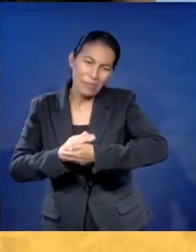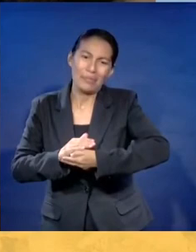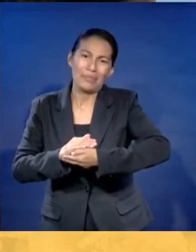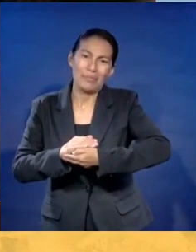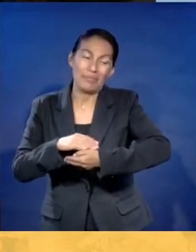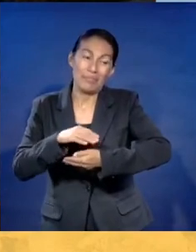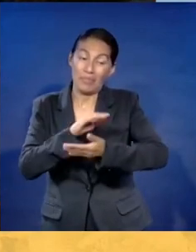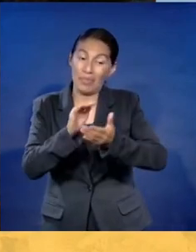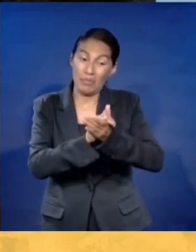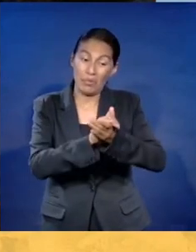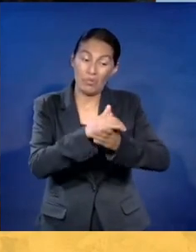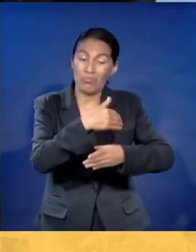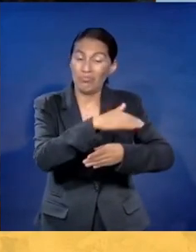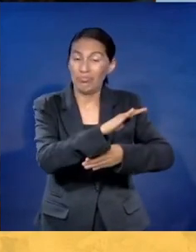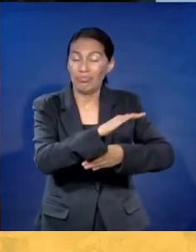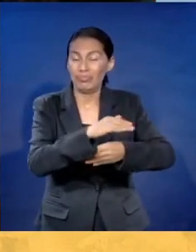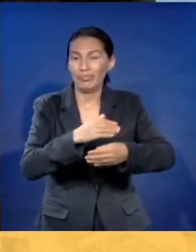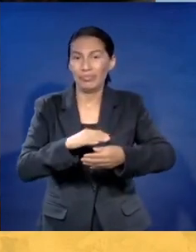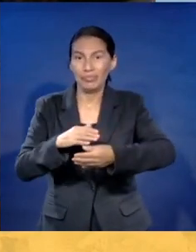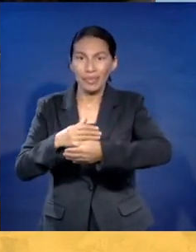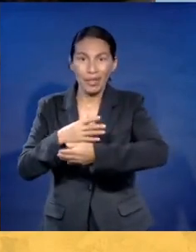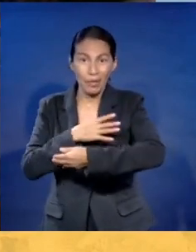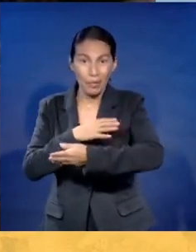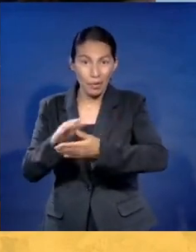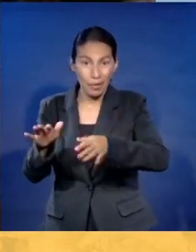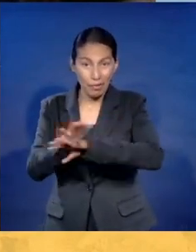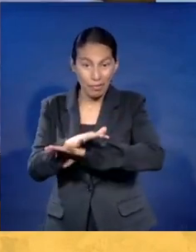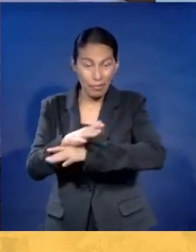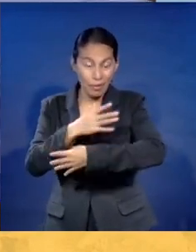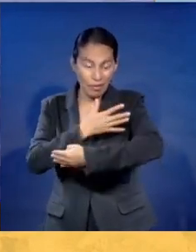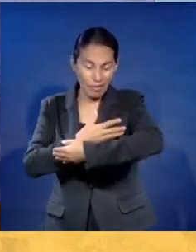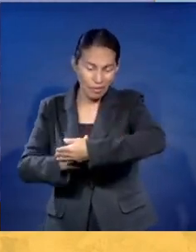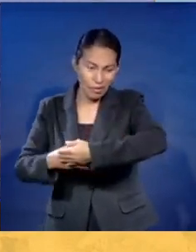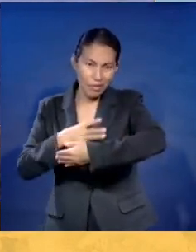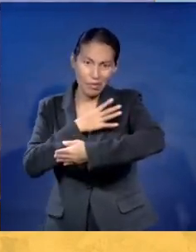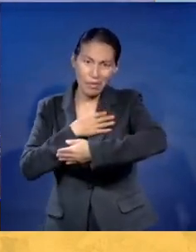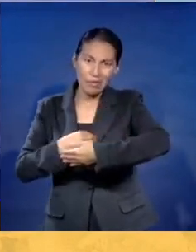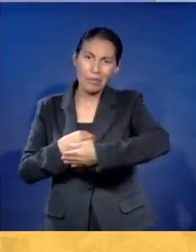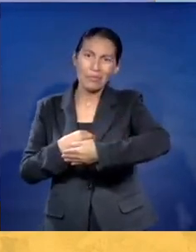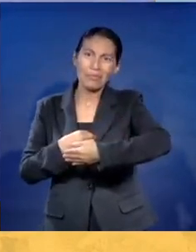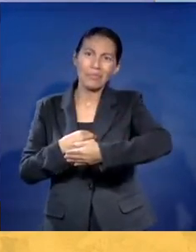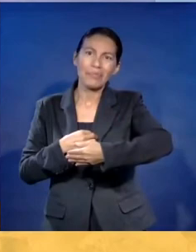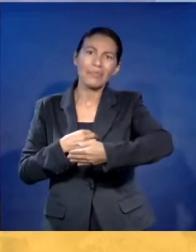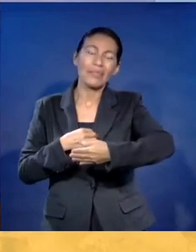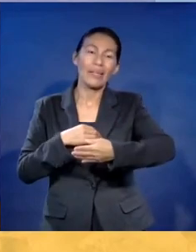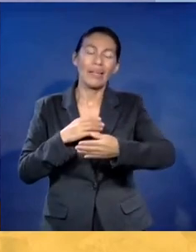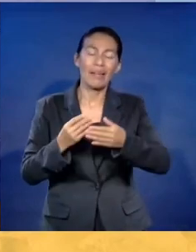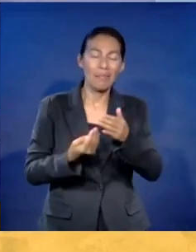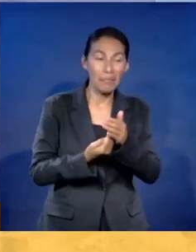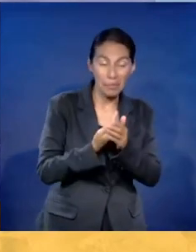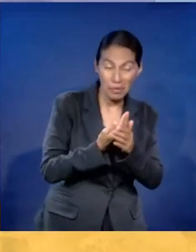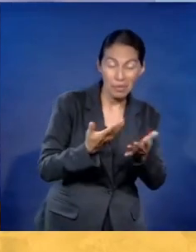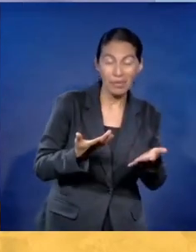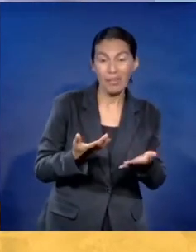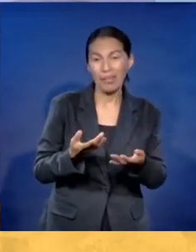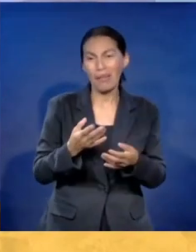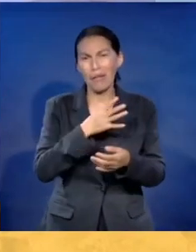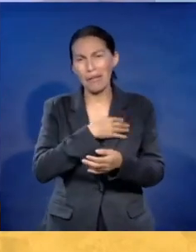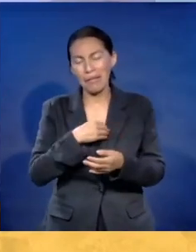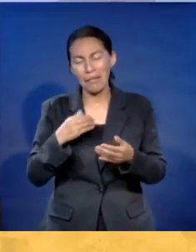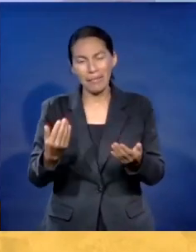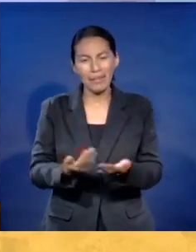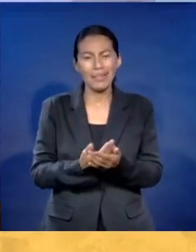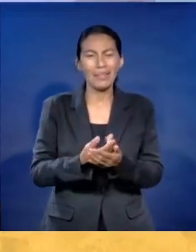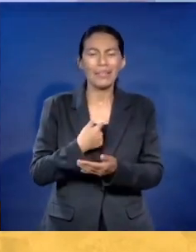eso pasa Entonces ahora llegas en la madrugada Y el bebé y ya que nació Mire ya que nace yo estaba